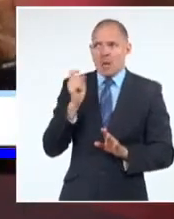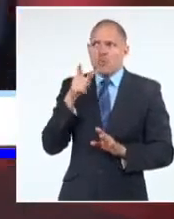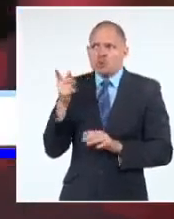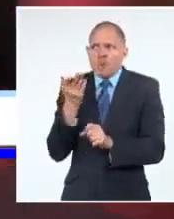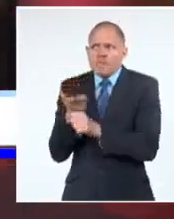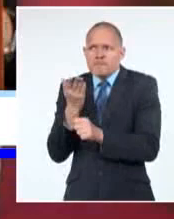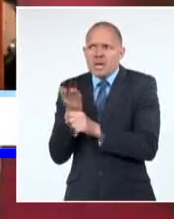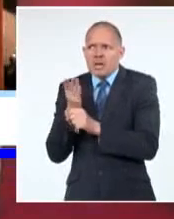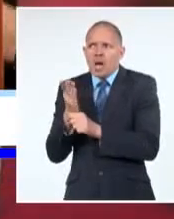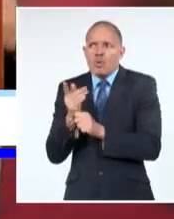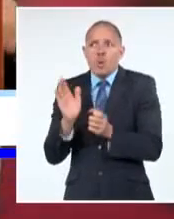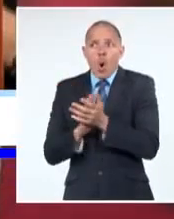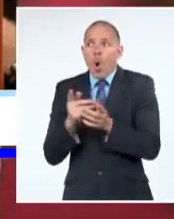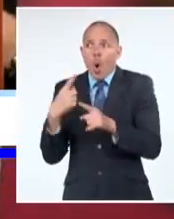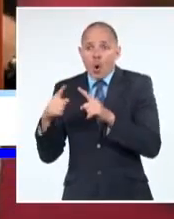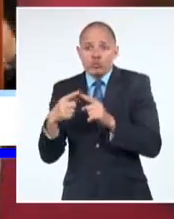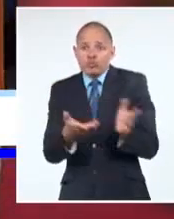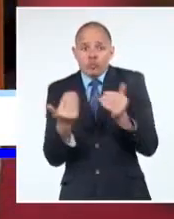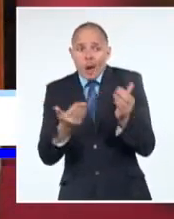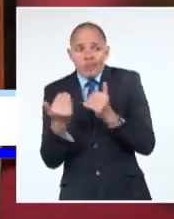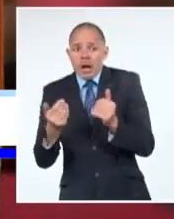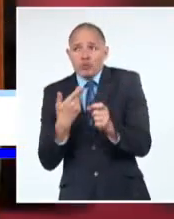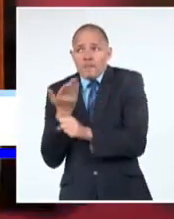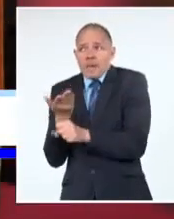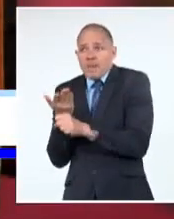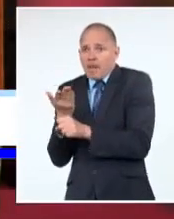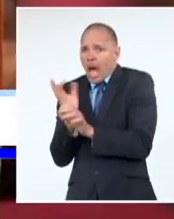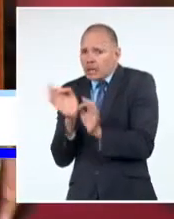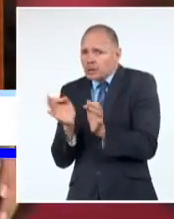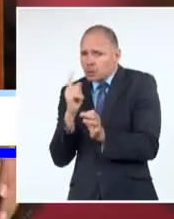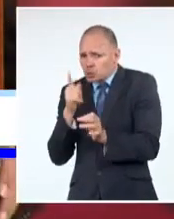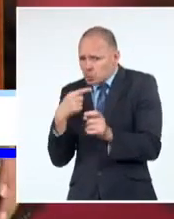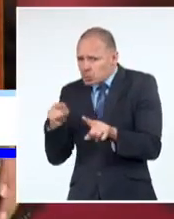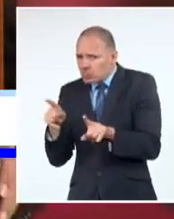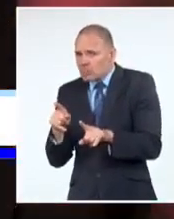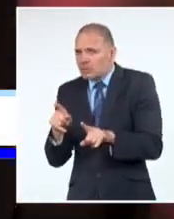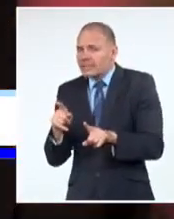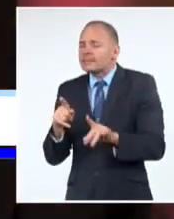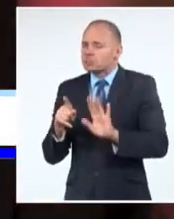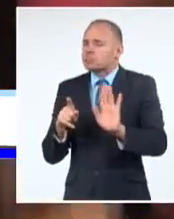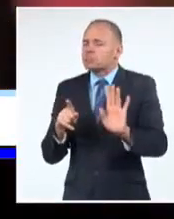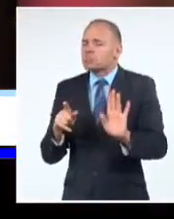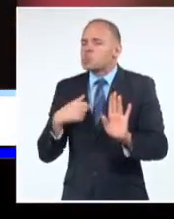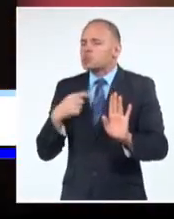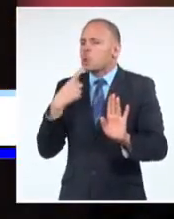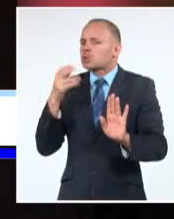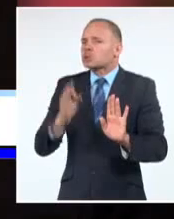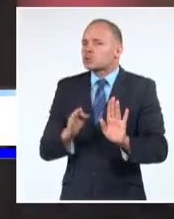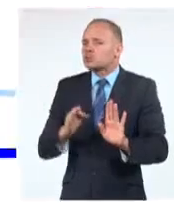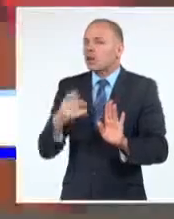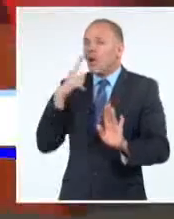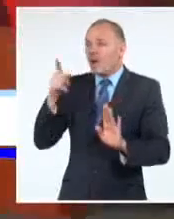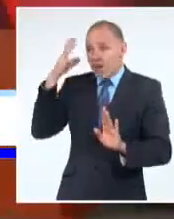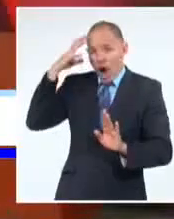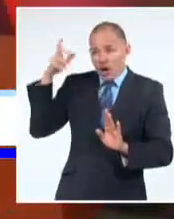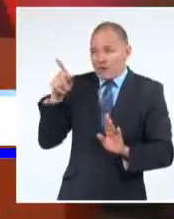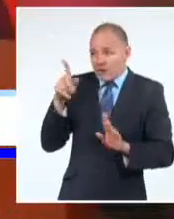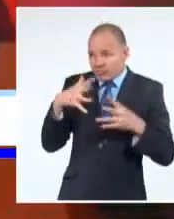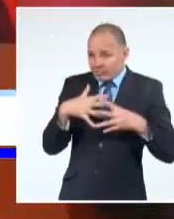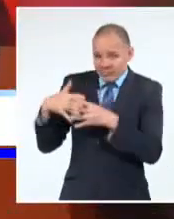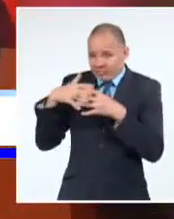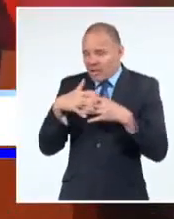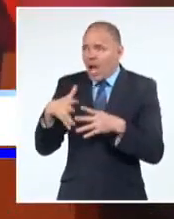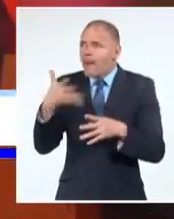Andrés Manuel López Obrador, confirmó su intención de hablar con el gobierno de Estados Unidos sobre esa política de guerra económica. Nosotros